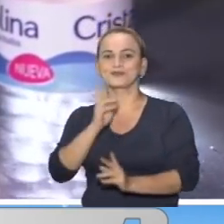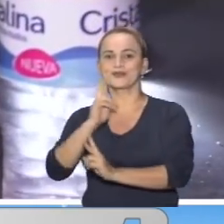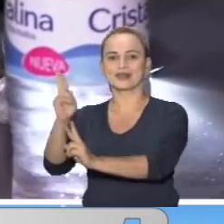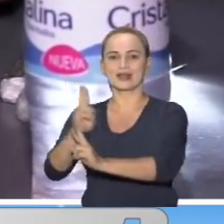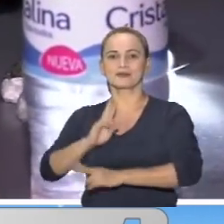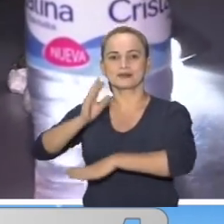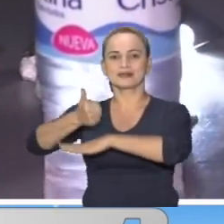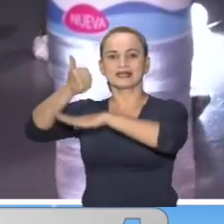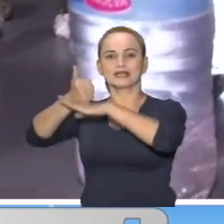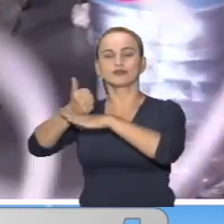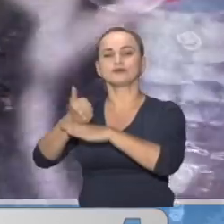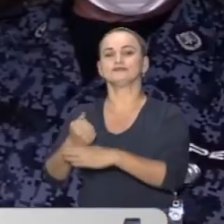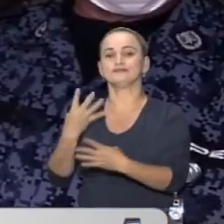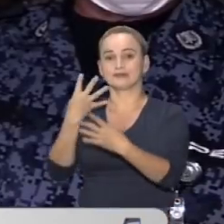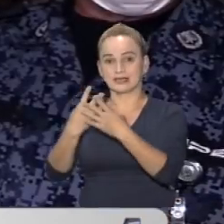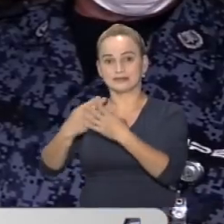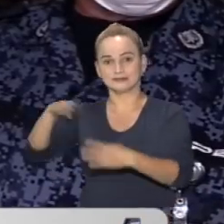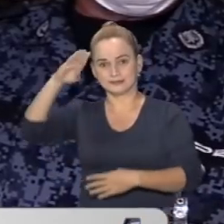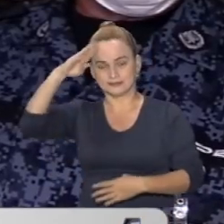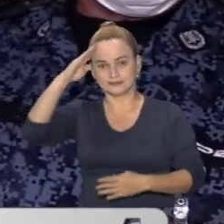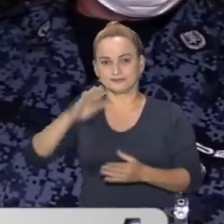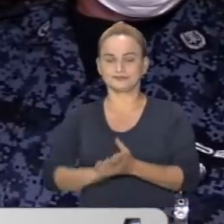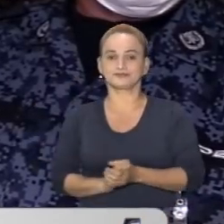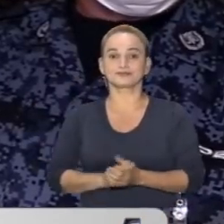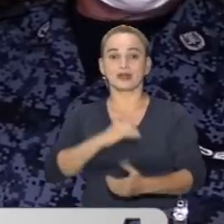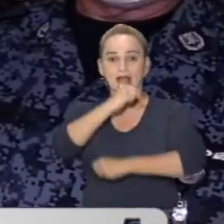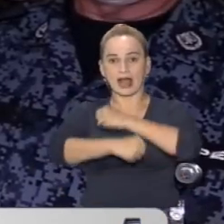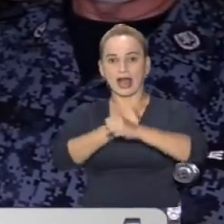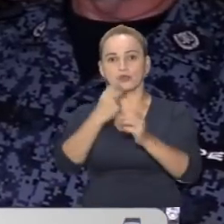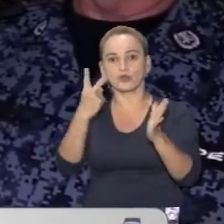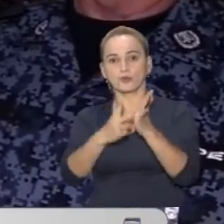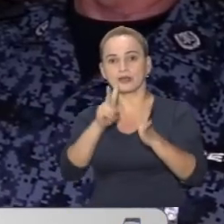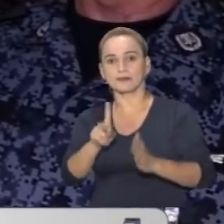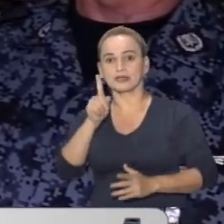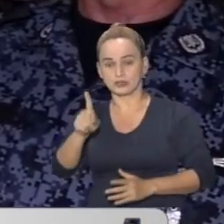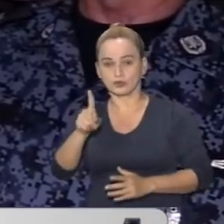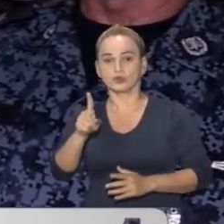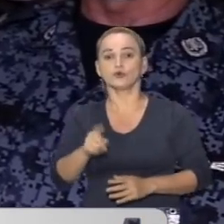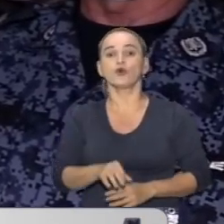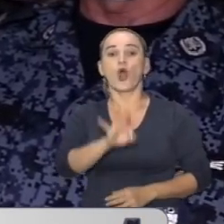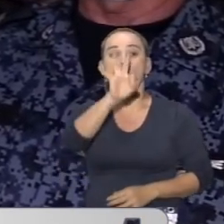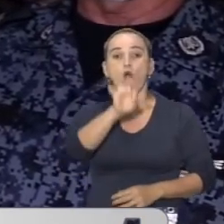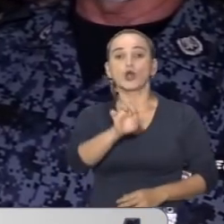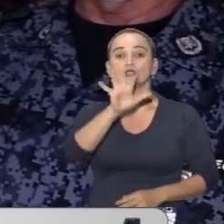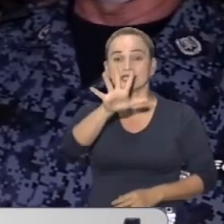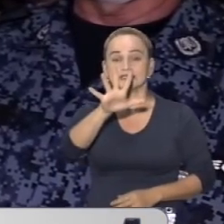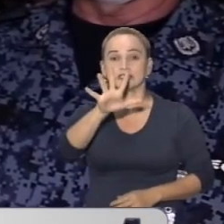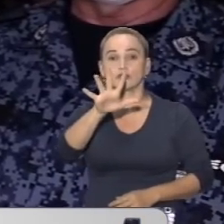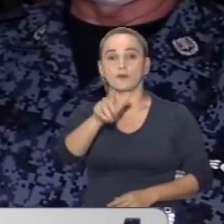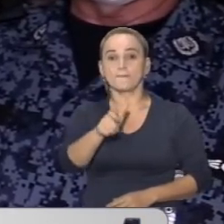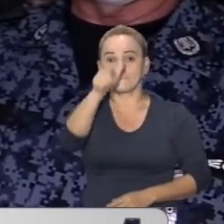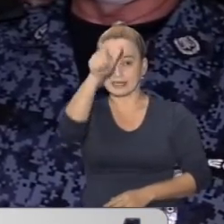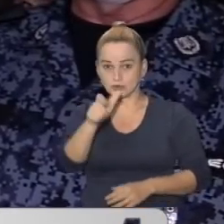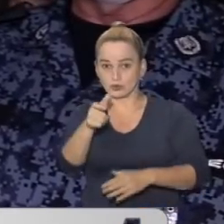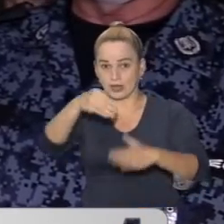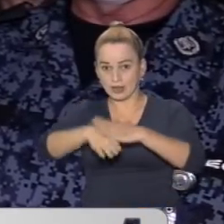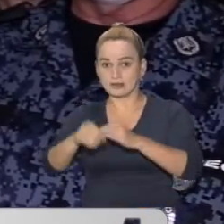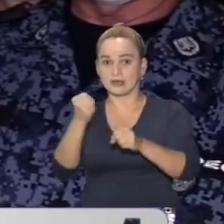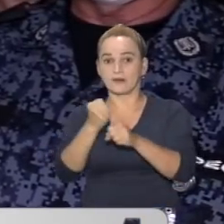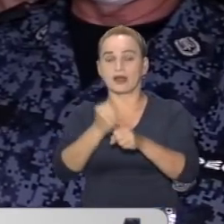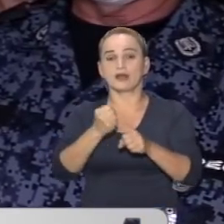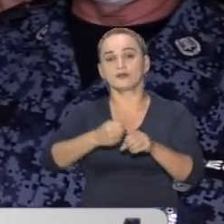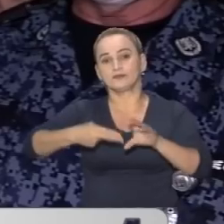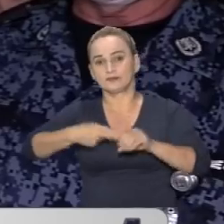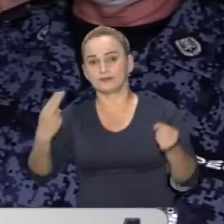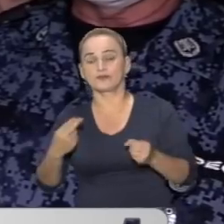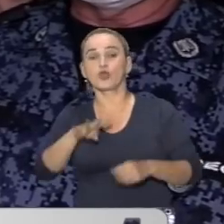el director del INPEC. En lo que ha corrido el presente año, hemos retirado 85 funcionarios y 9 más